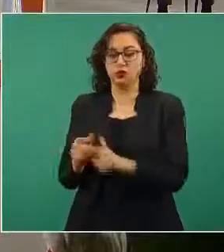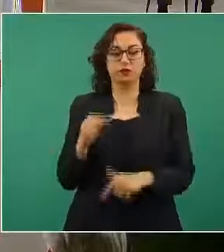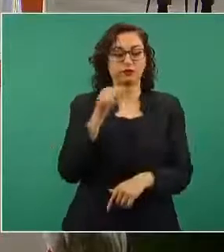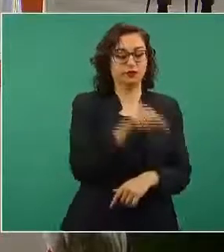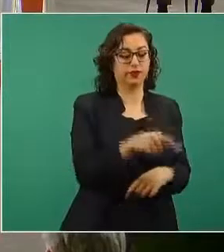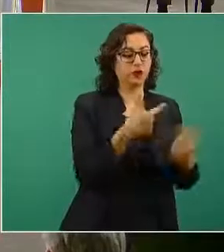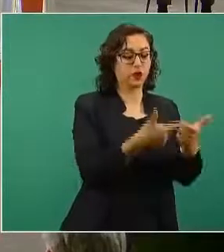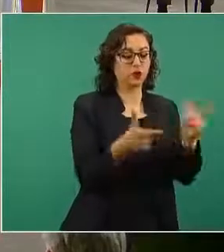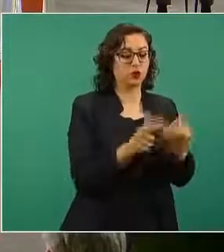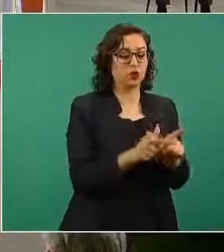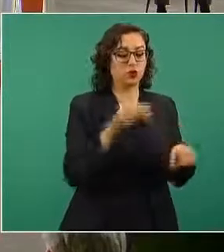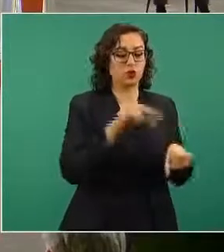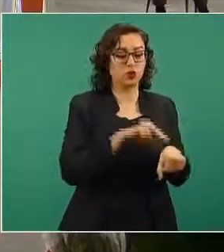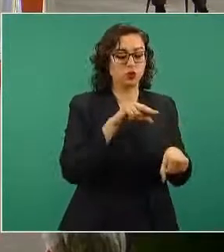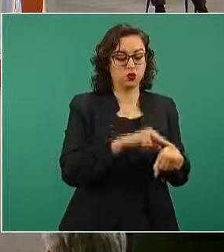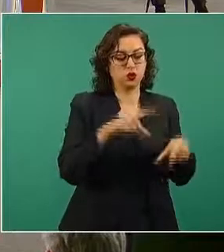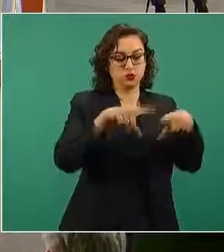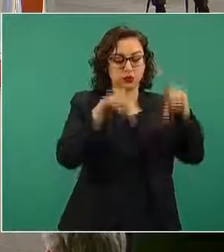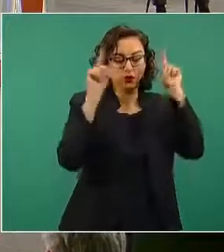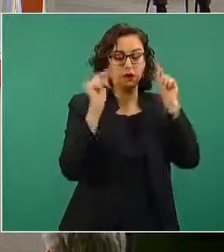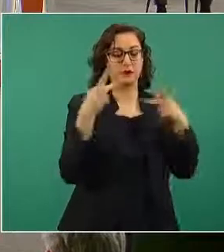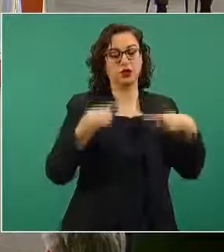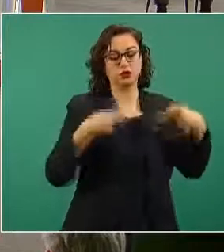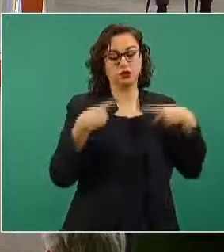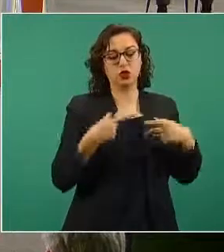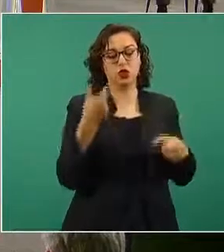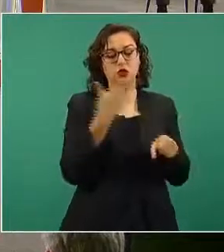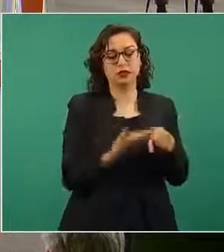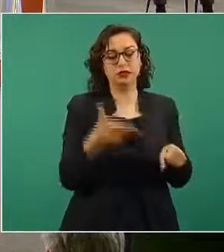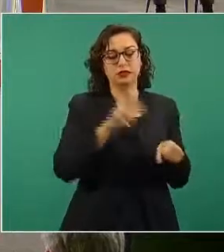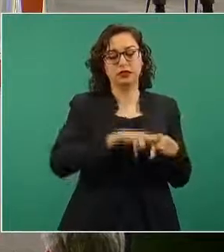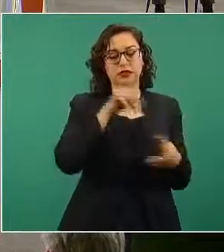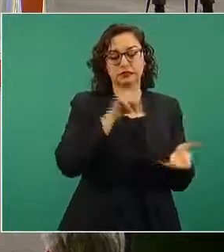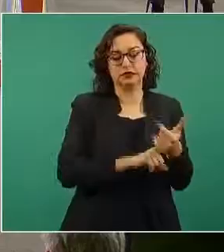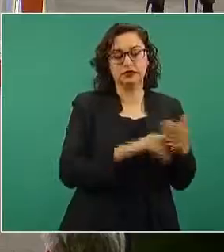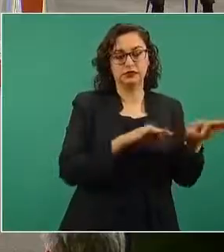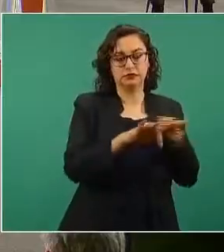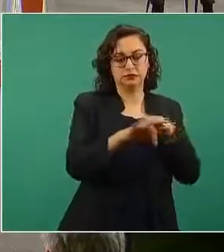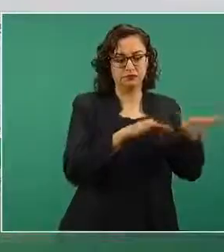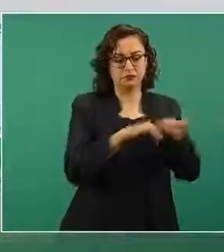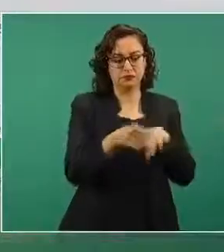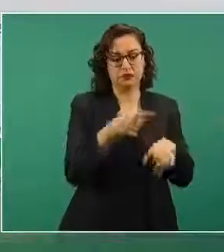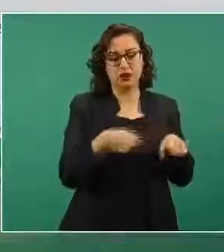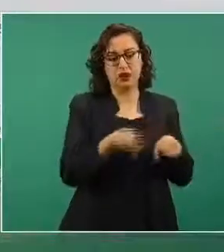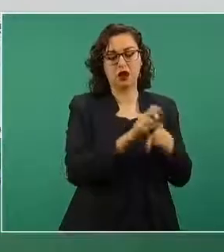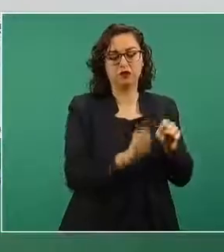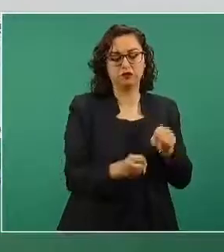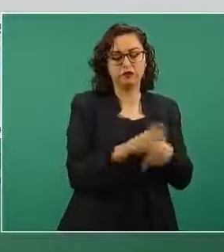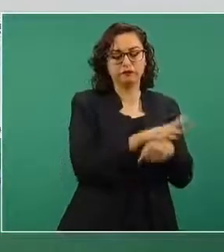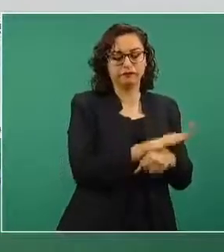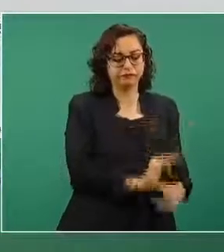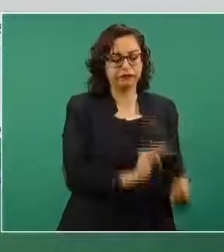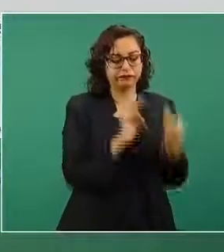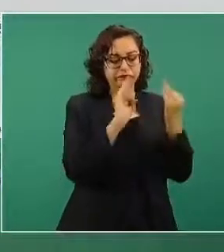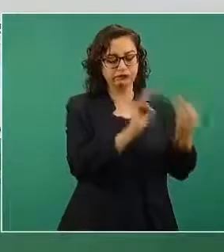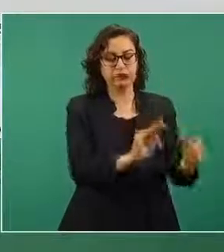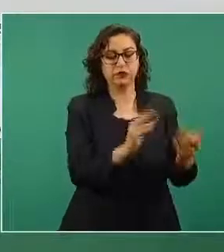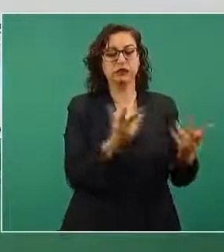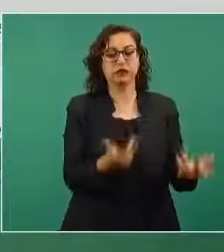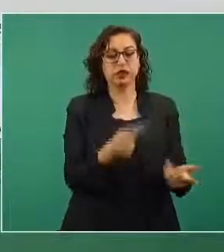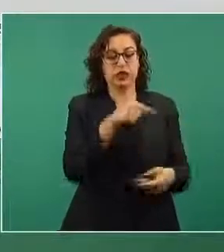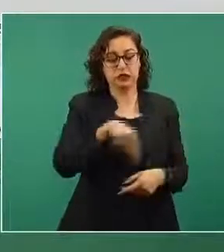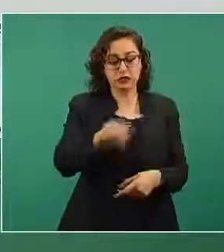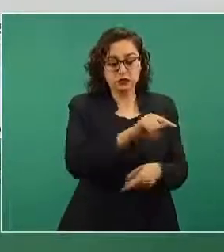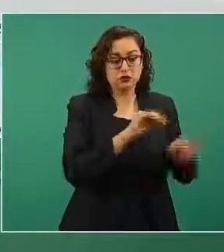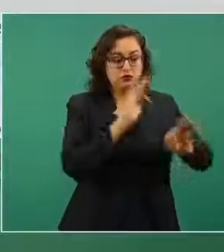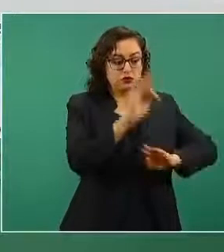personal de salud, primera línea y segunda línea, que hemos explicado una y otra vez en qué consiste esta clasificación, tiene que ver con su